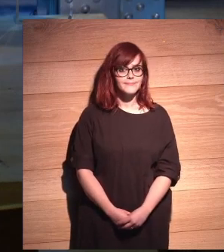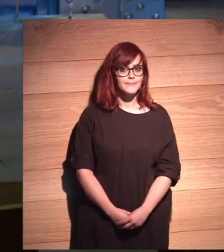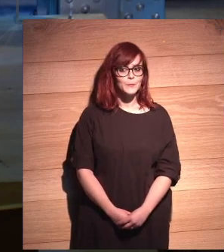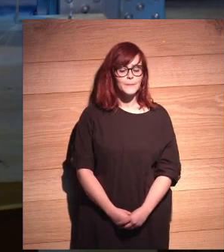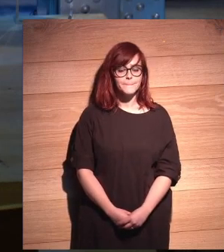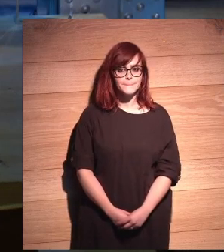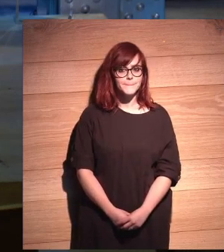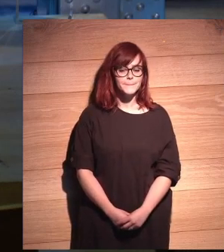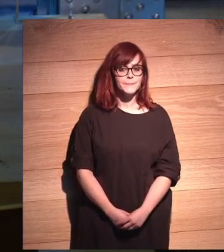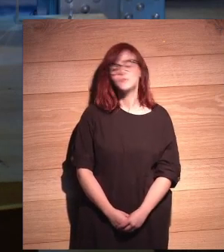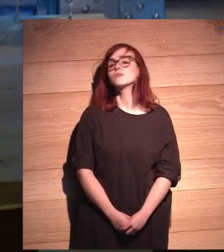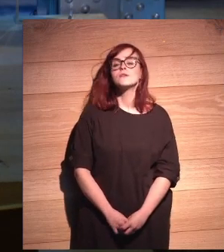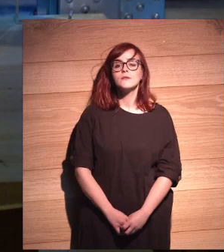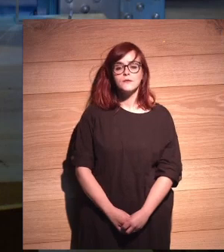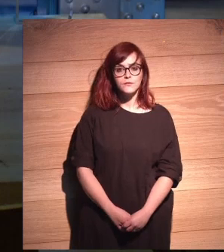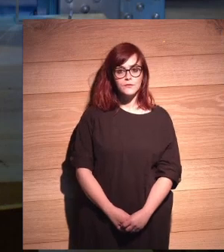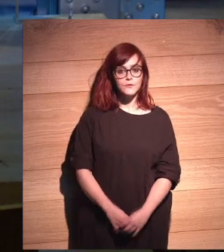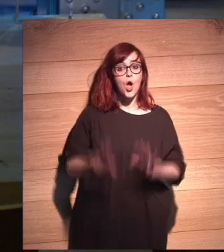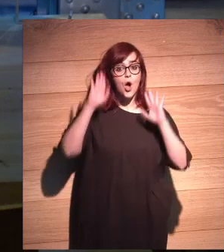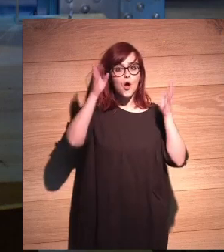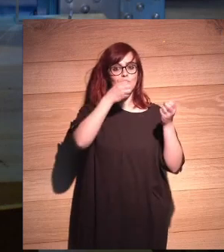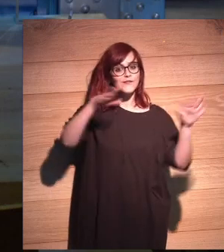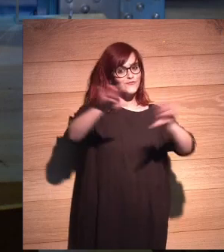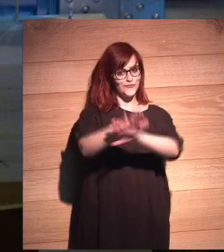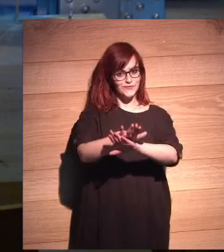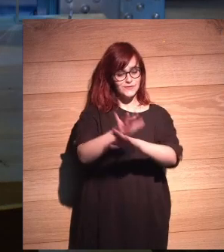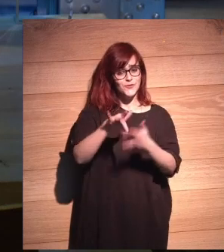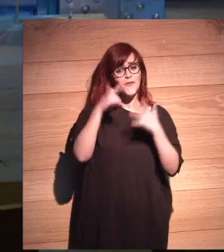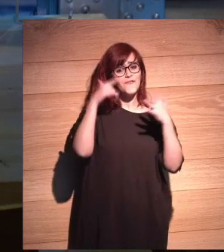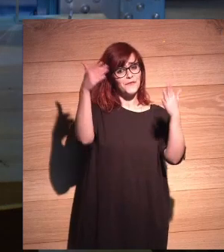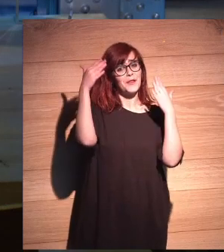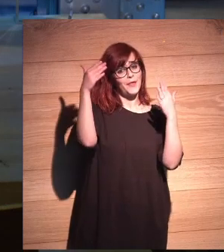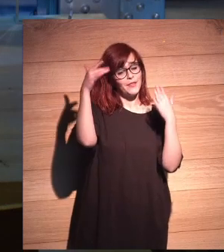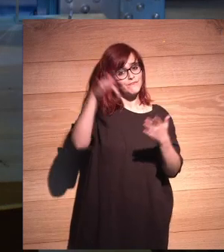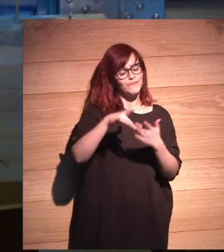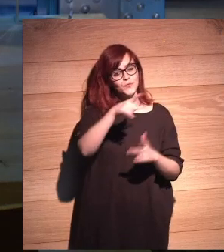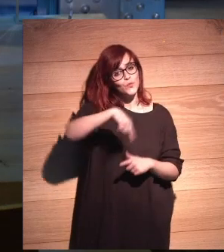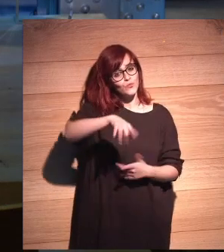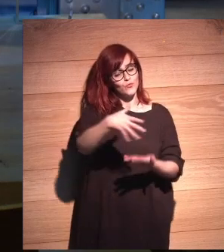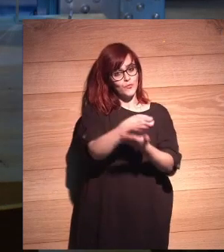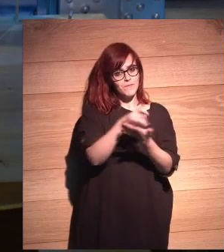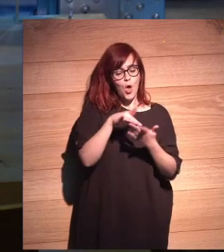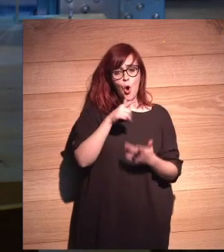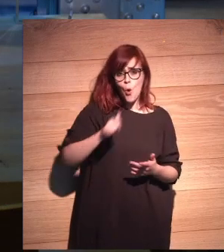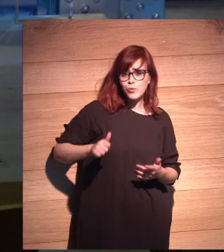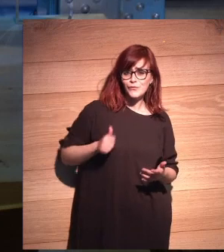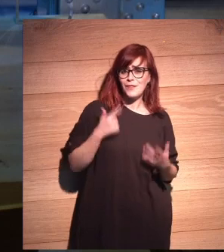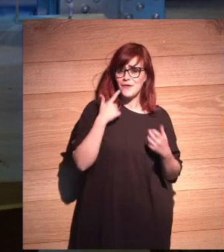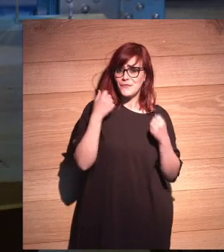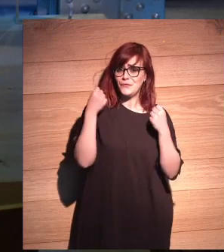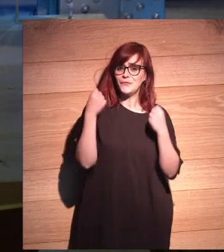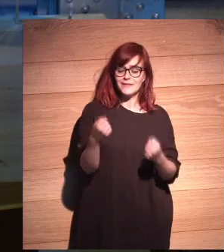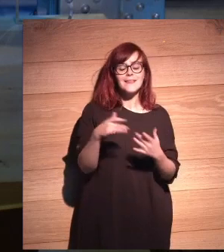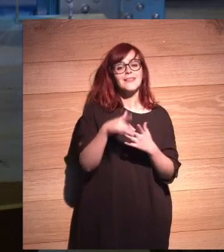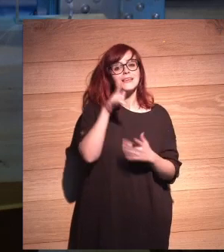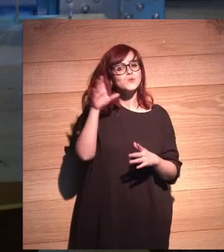Buenas noches. Felicitar pues a esta oportunidad de escuchar